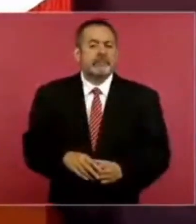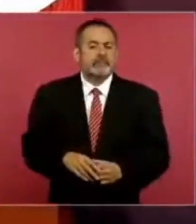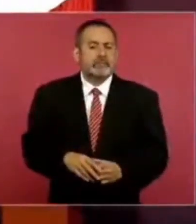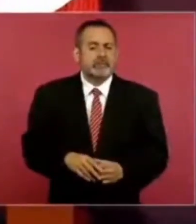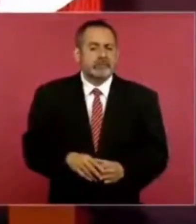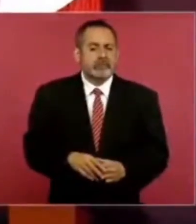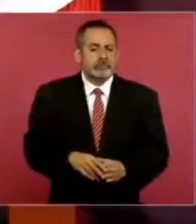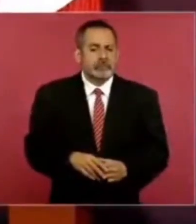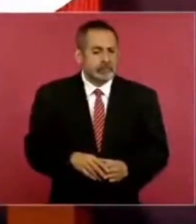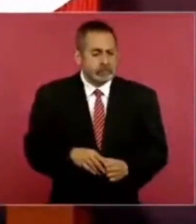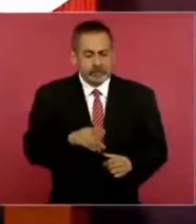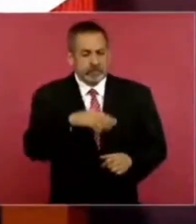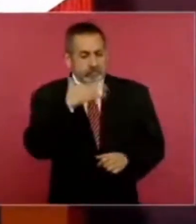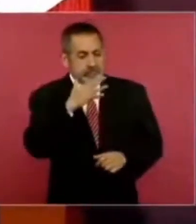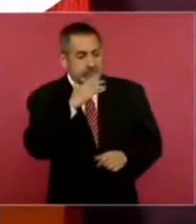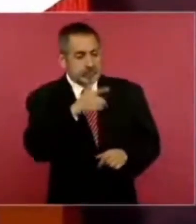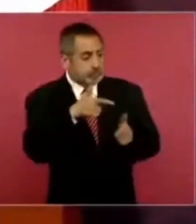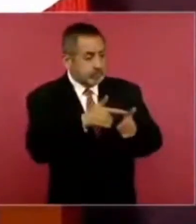con no permitir